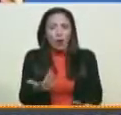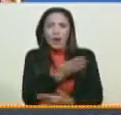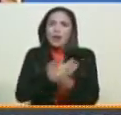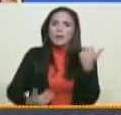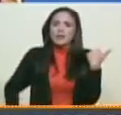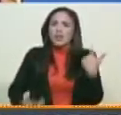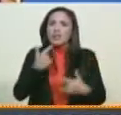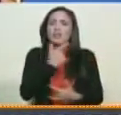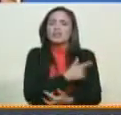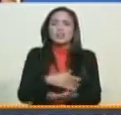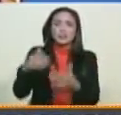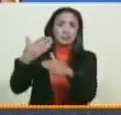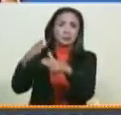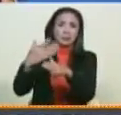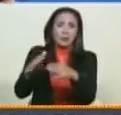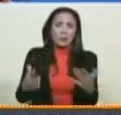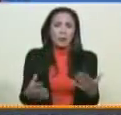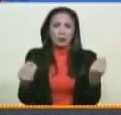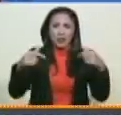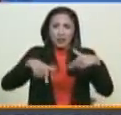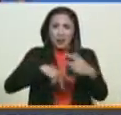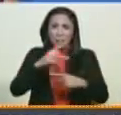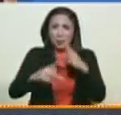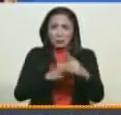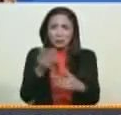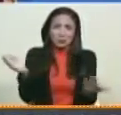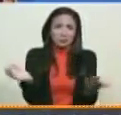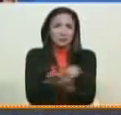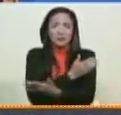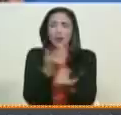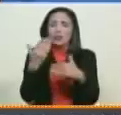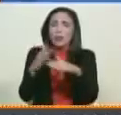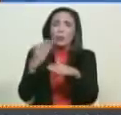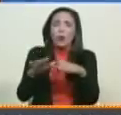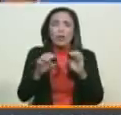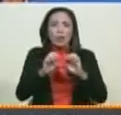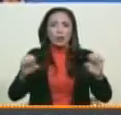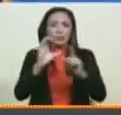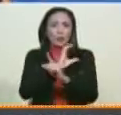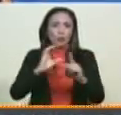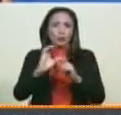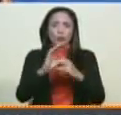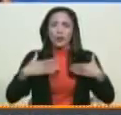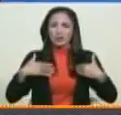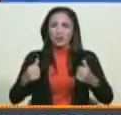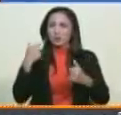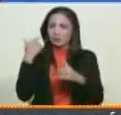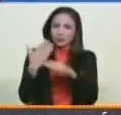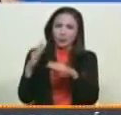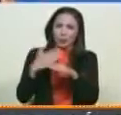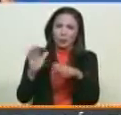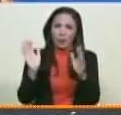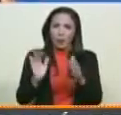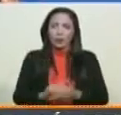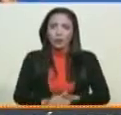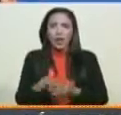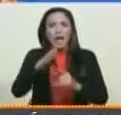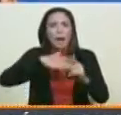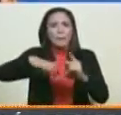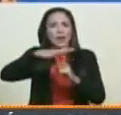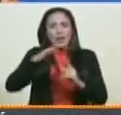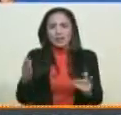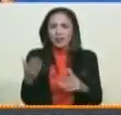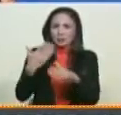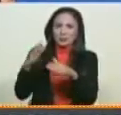nos importa la productividad, no nos importa la educación, la cultura, la salud, el ecosocialismo, bueno,